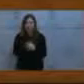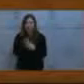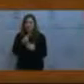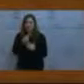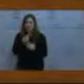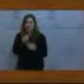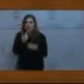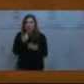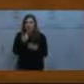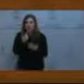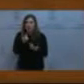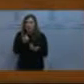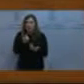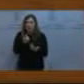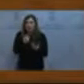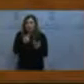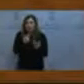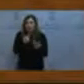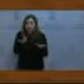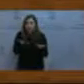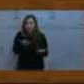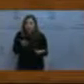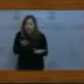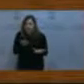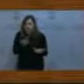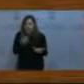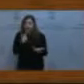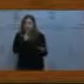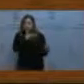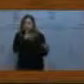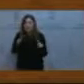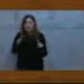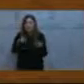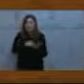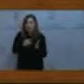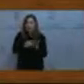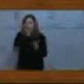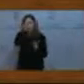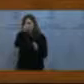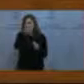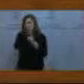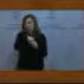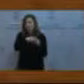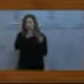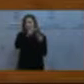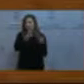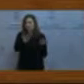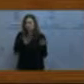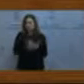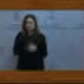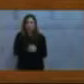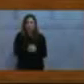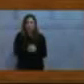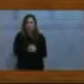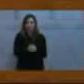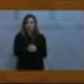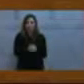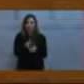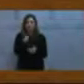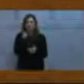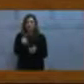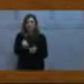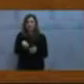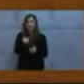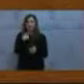tienen más o menos orientado. No sé en base a qué cálculos. También debería de precisar con claridad qué cuestiones son las que el Gobierno piensa